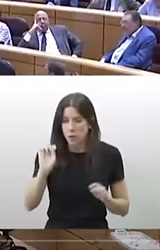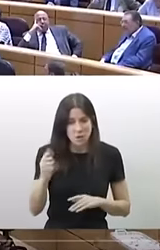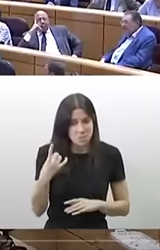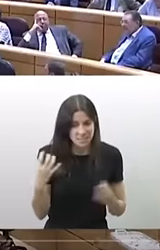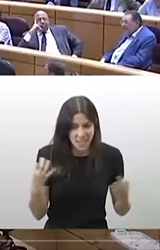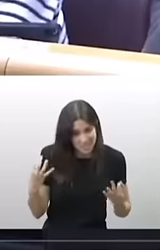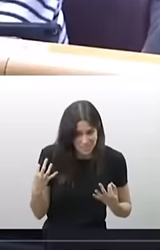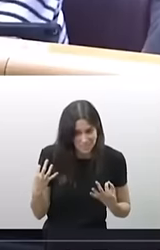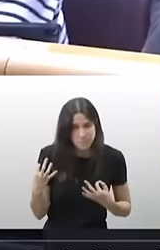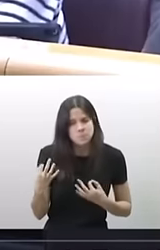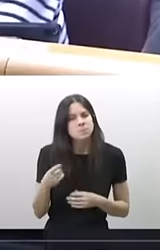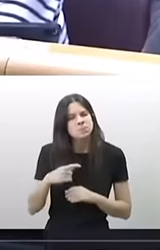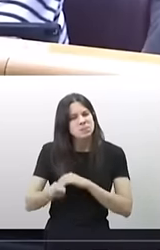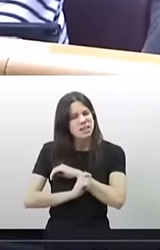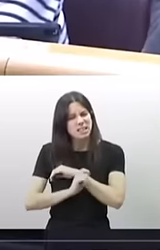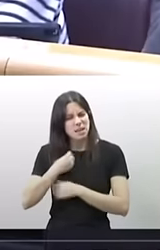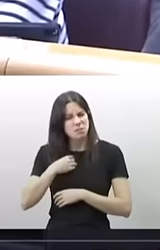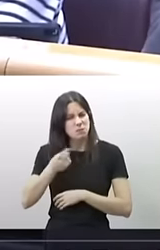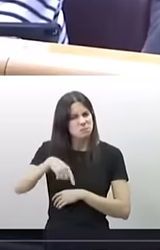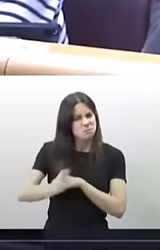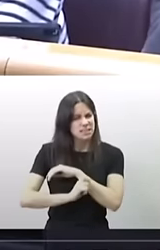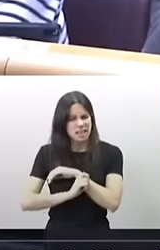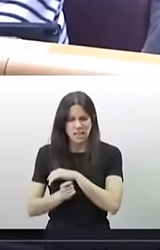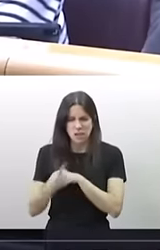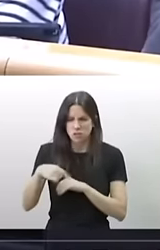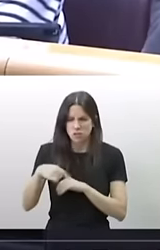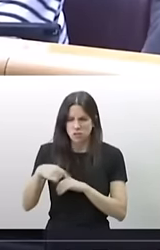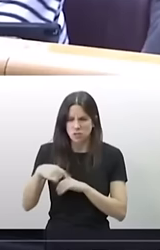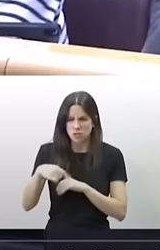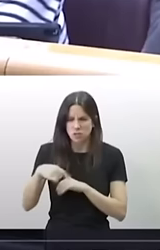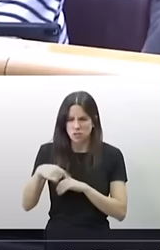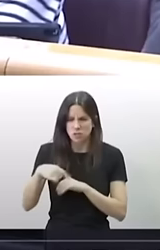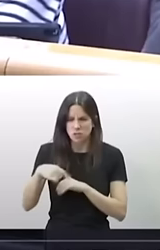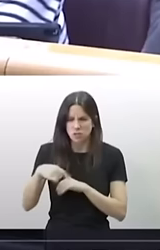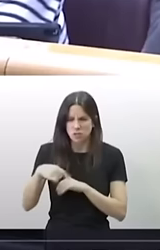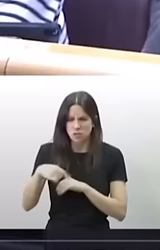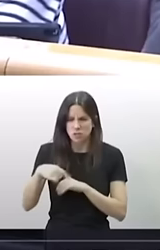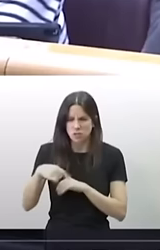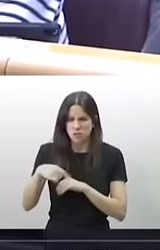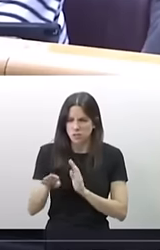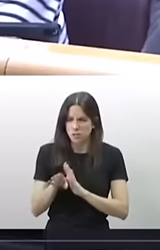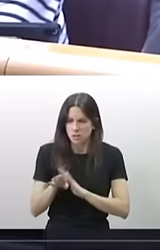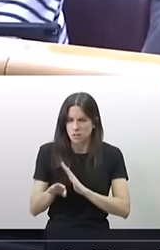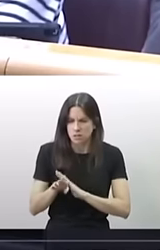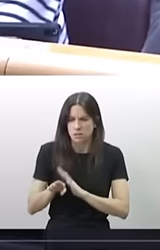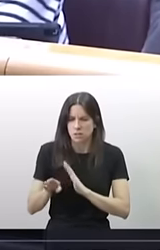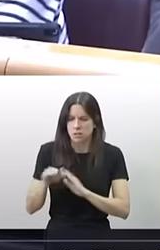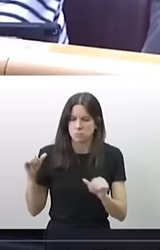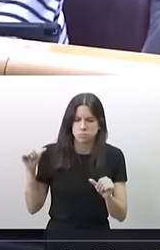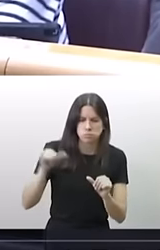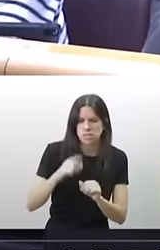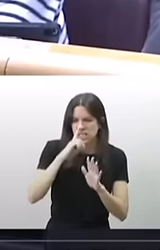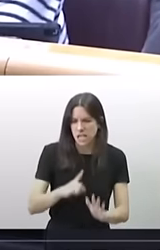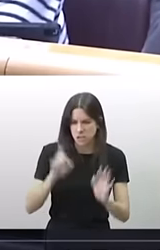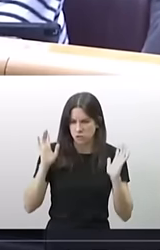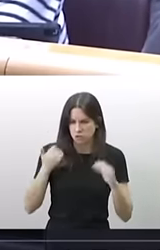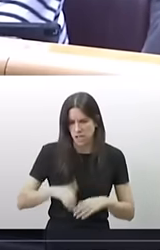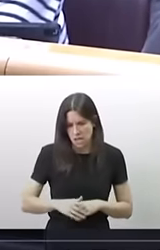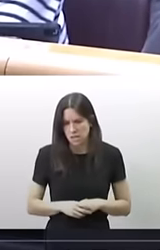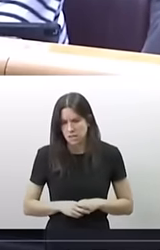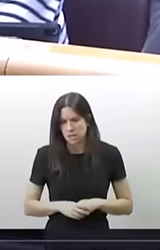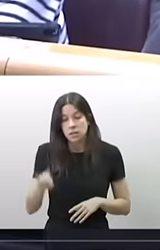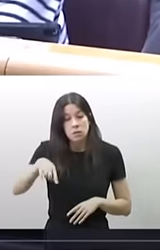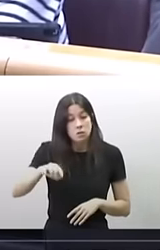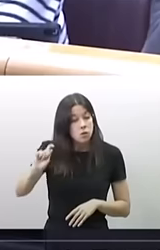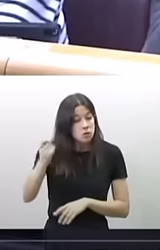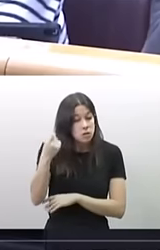lo más preocupante es esta estrategia que llevan ustedes, la que llevan ustedes inmersos. ¿Va a decir fango nuevamente? Durante más de 6 años. Y lo único que han